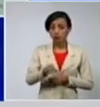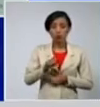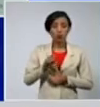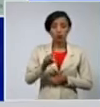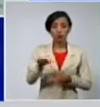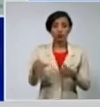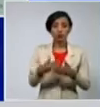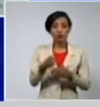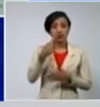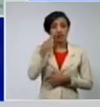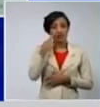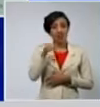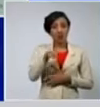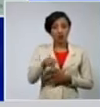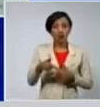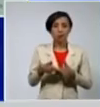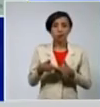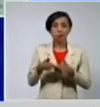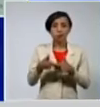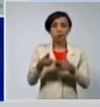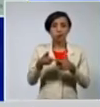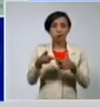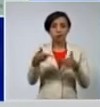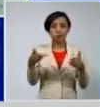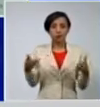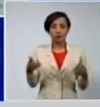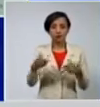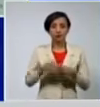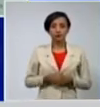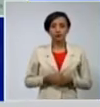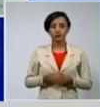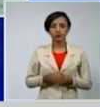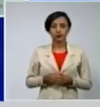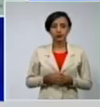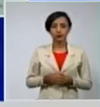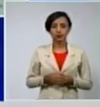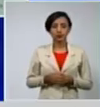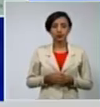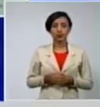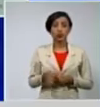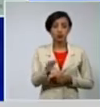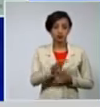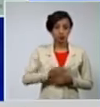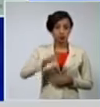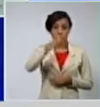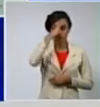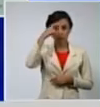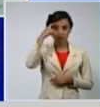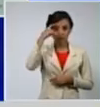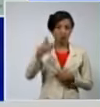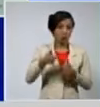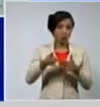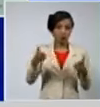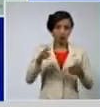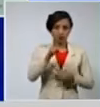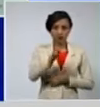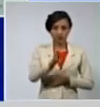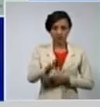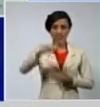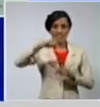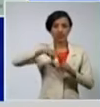un incremento. Municipio Santo Espíritu con el mayor número, 13, Trinidad con